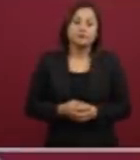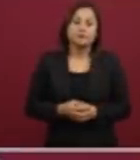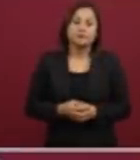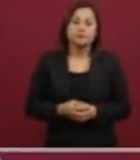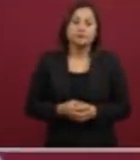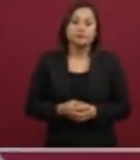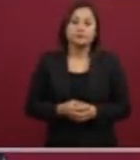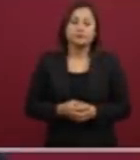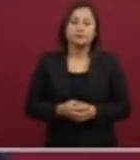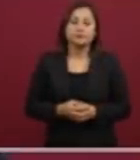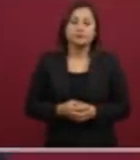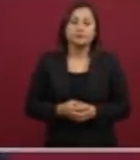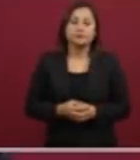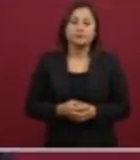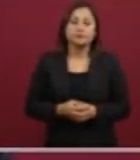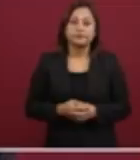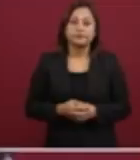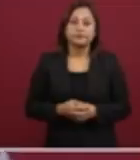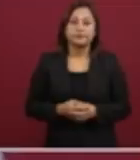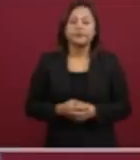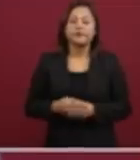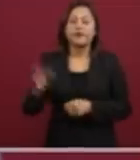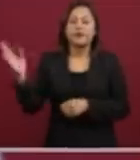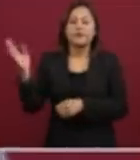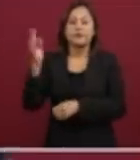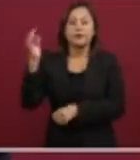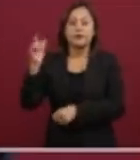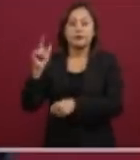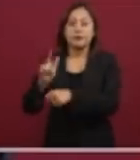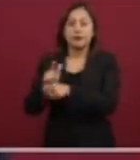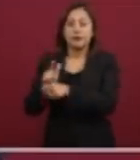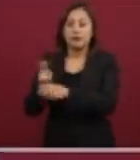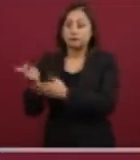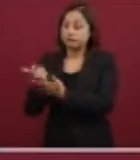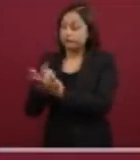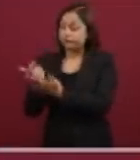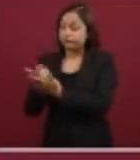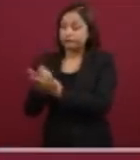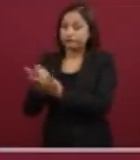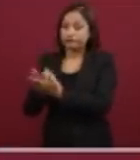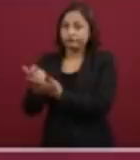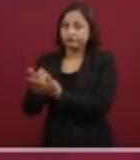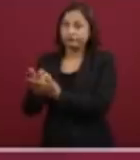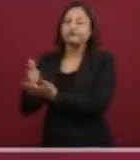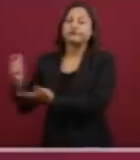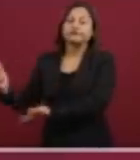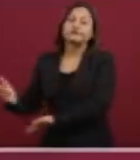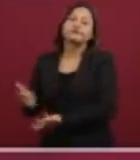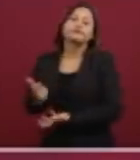la Tesorería de la Federación los recursos